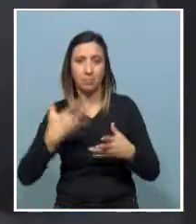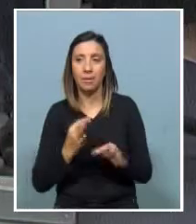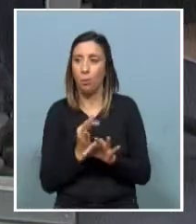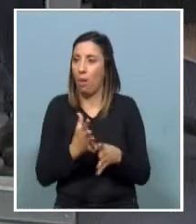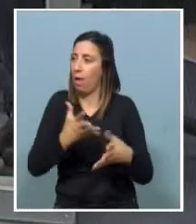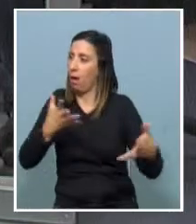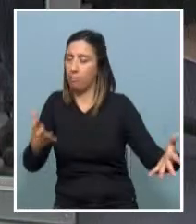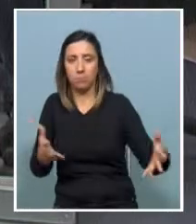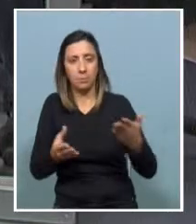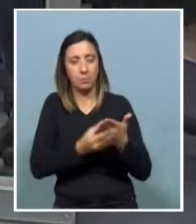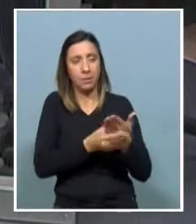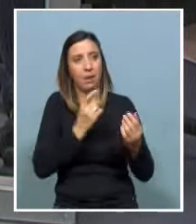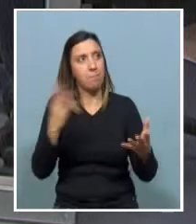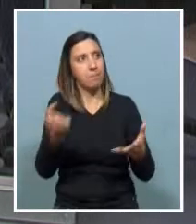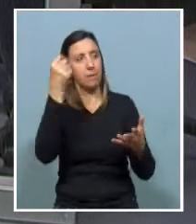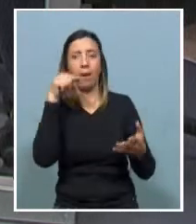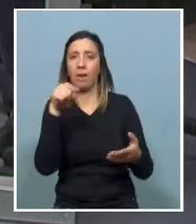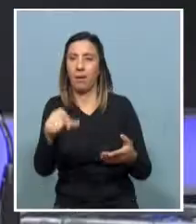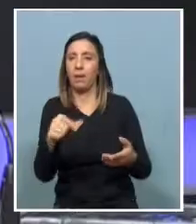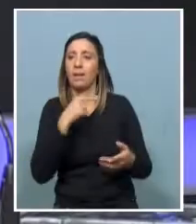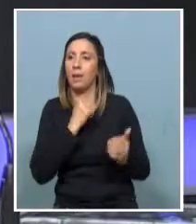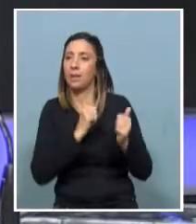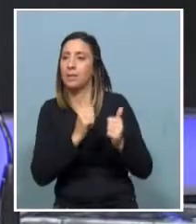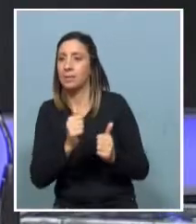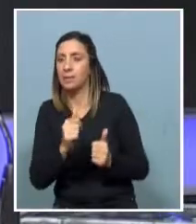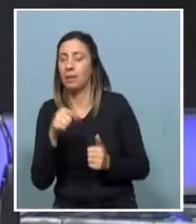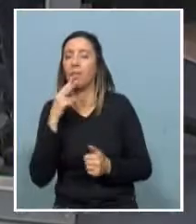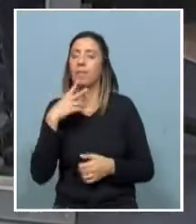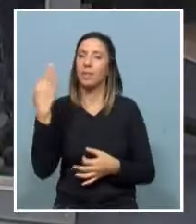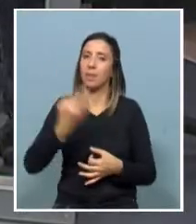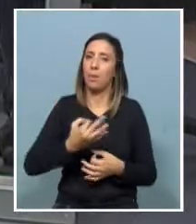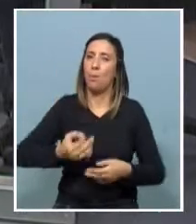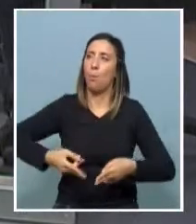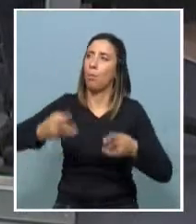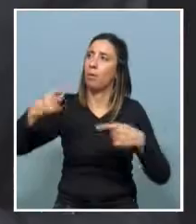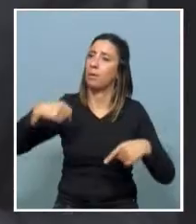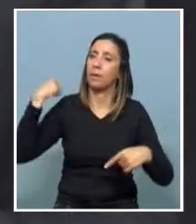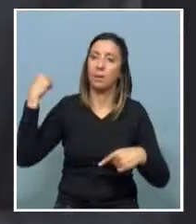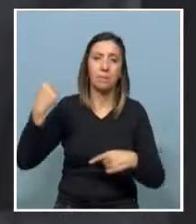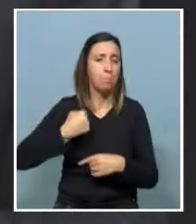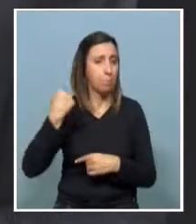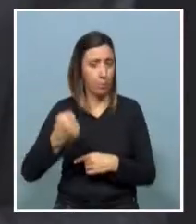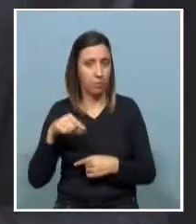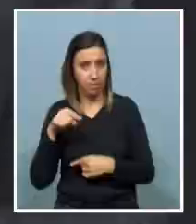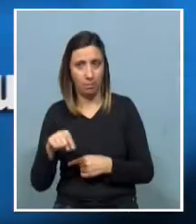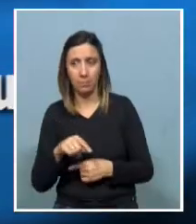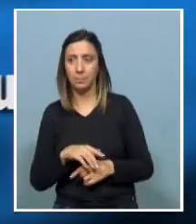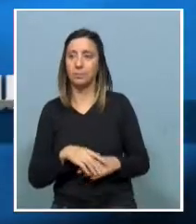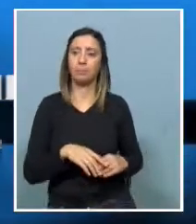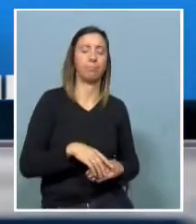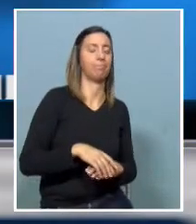obsesión el ministro de recuperarlo, y si lo vamos a acompañar, se llevarlo, porque la verdad que es un monumento histórico emplazado en ese lugar